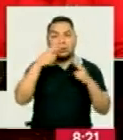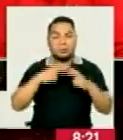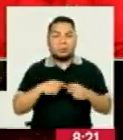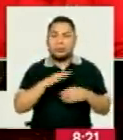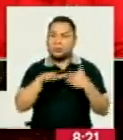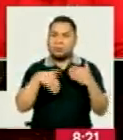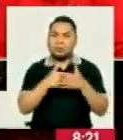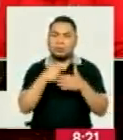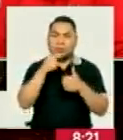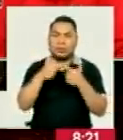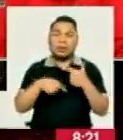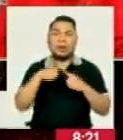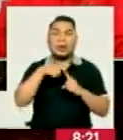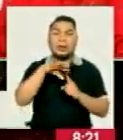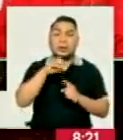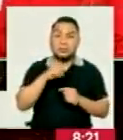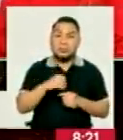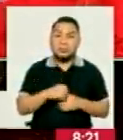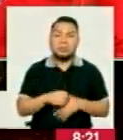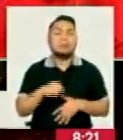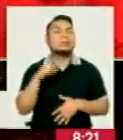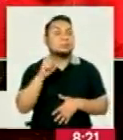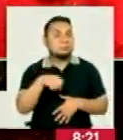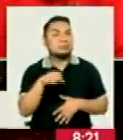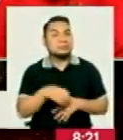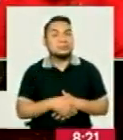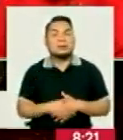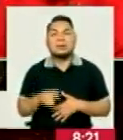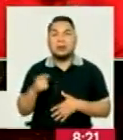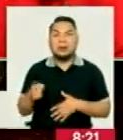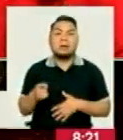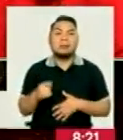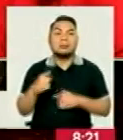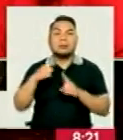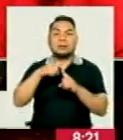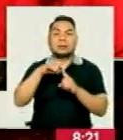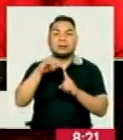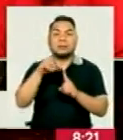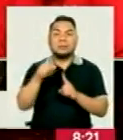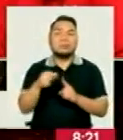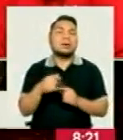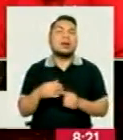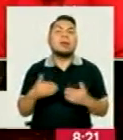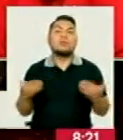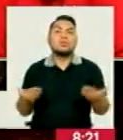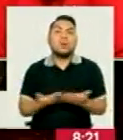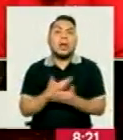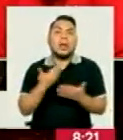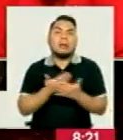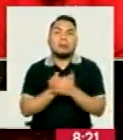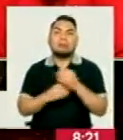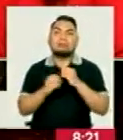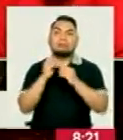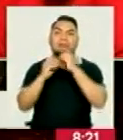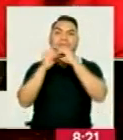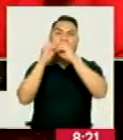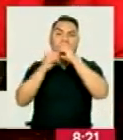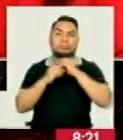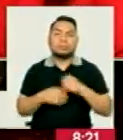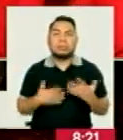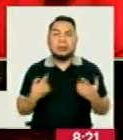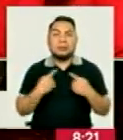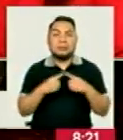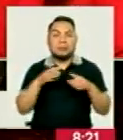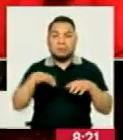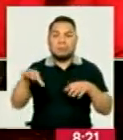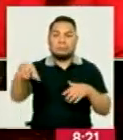en un tambo? Así es. Este tambo es una infraestructura moderna, cuenta con diferentes ambientes, por